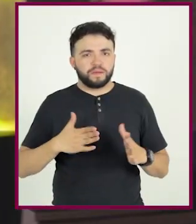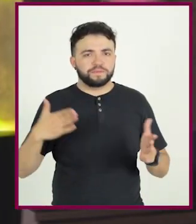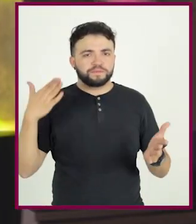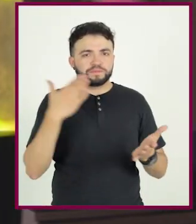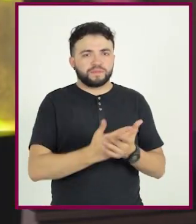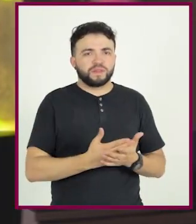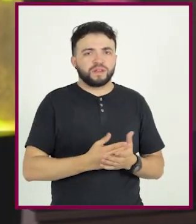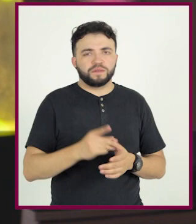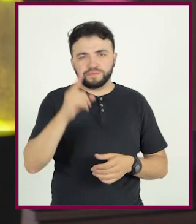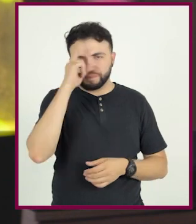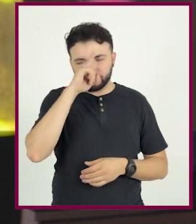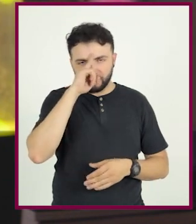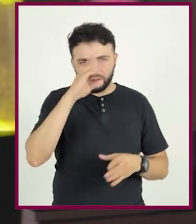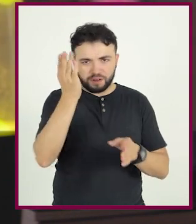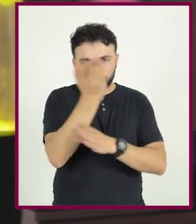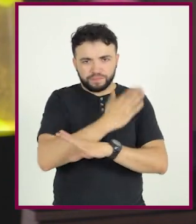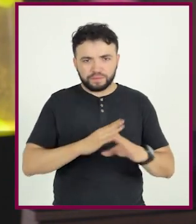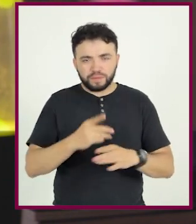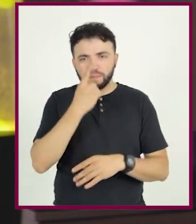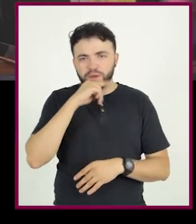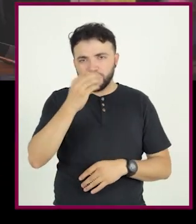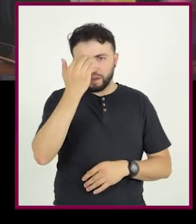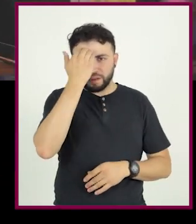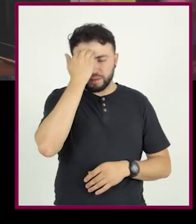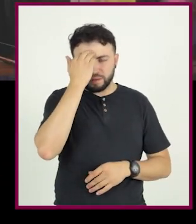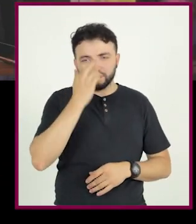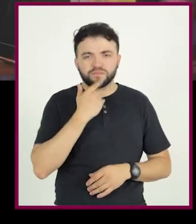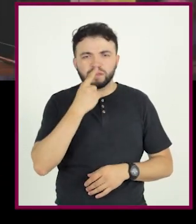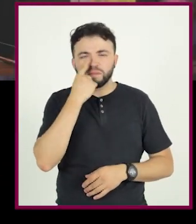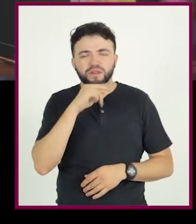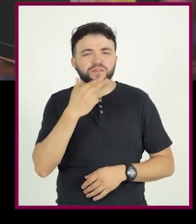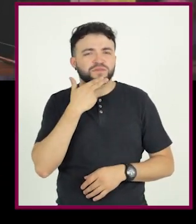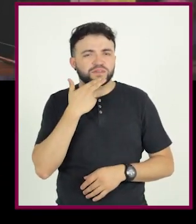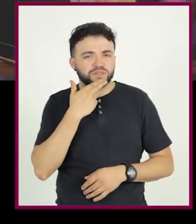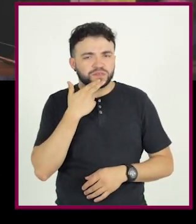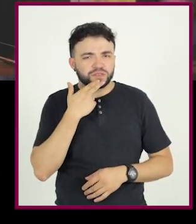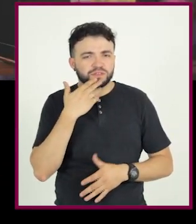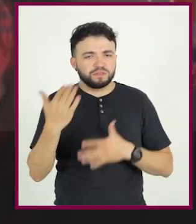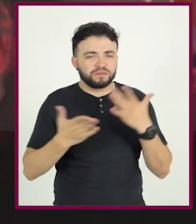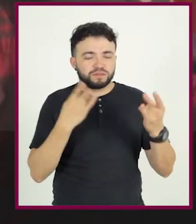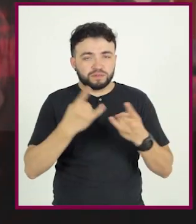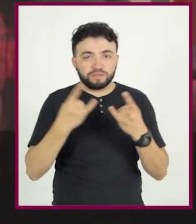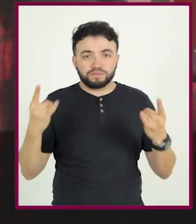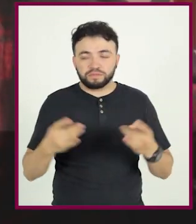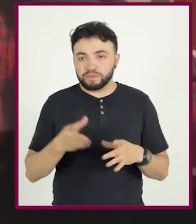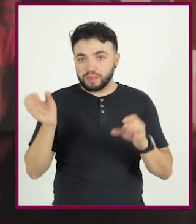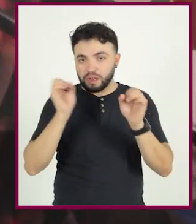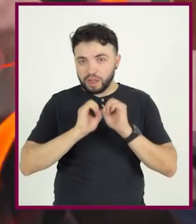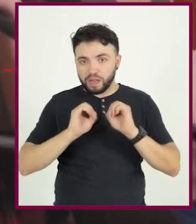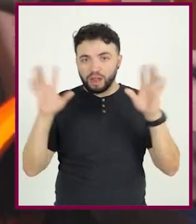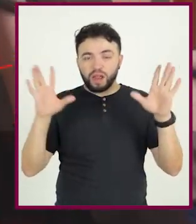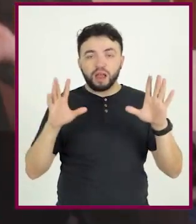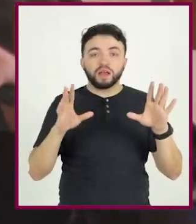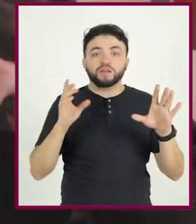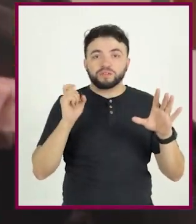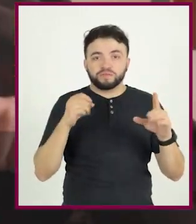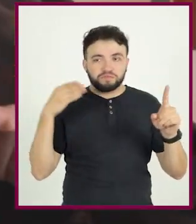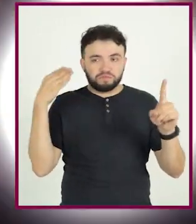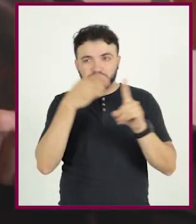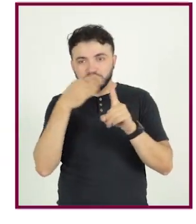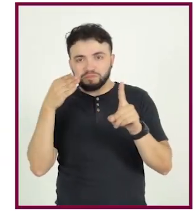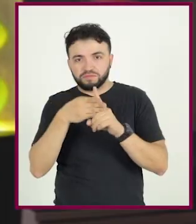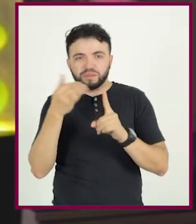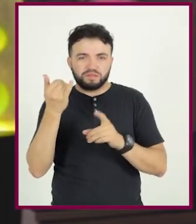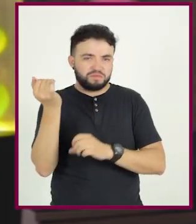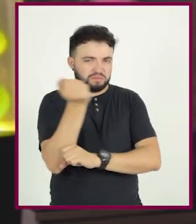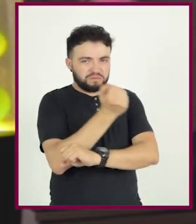Llegamos al momento de los consejos ninja para conocer para qué sirve estudiar historia. Son claros, concisos y